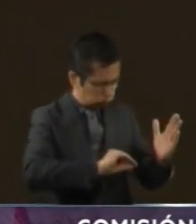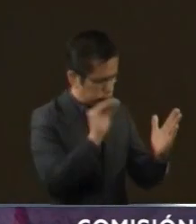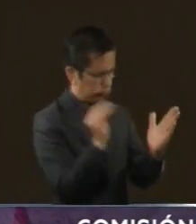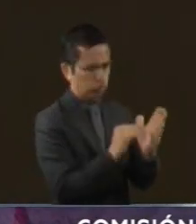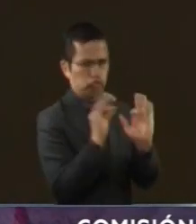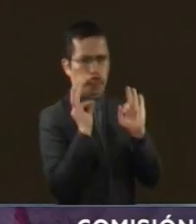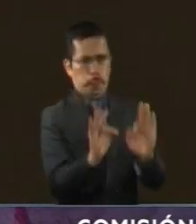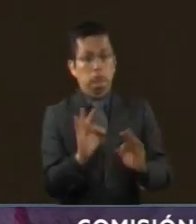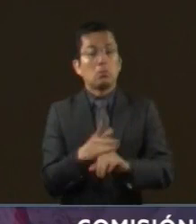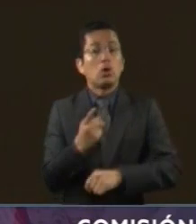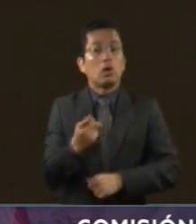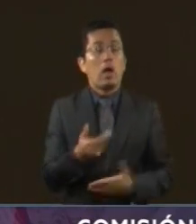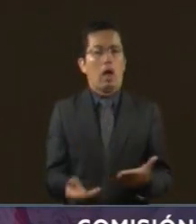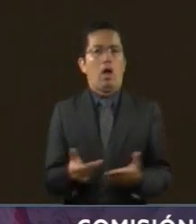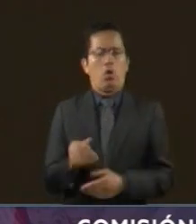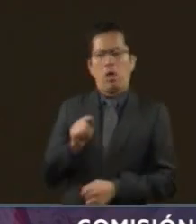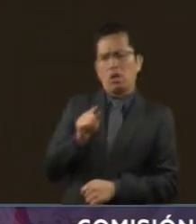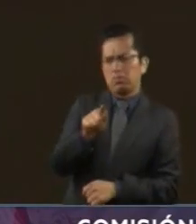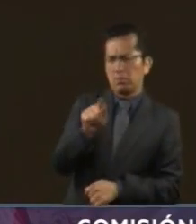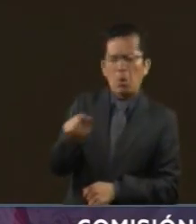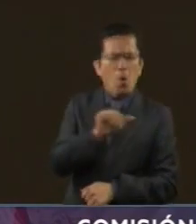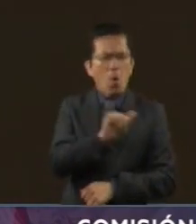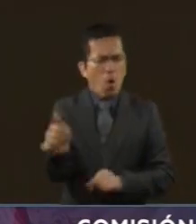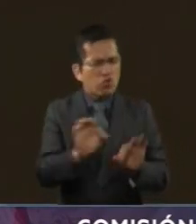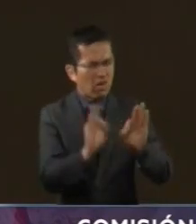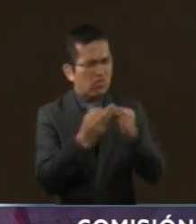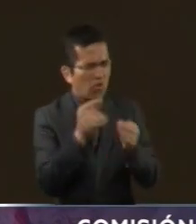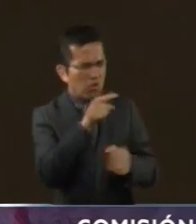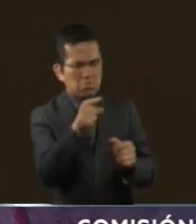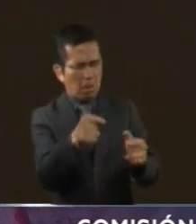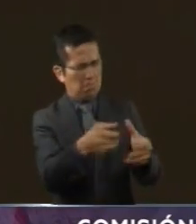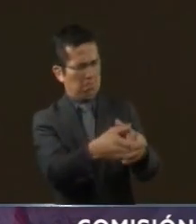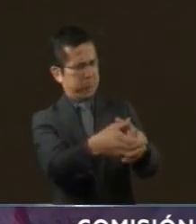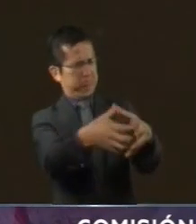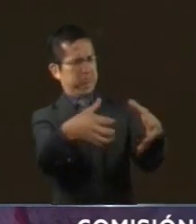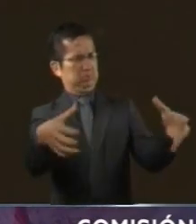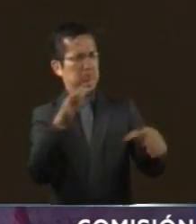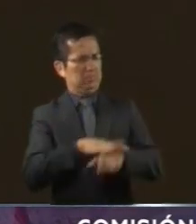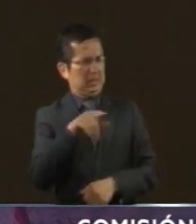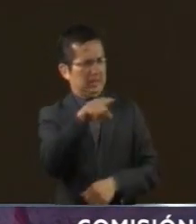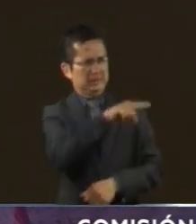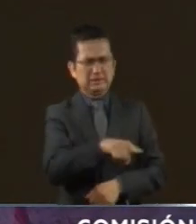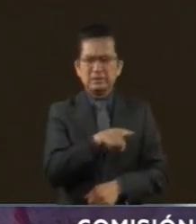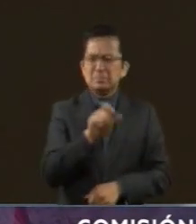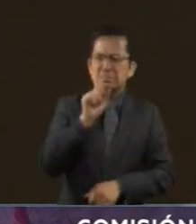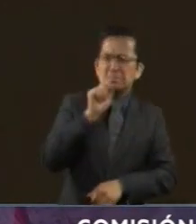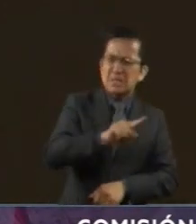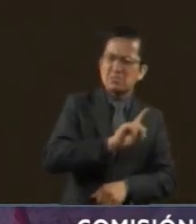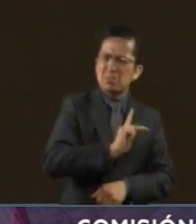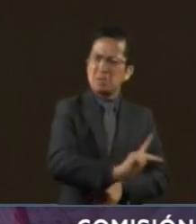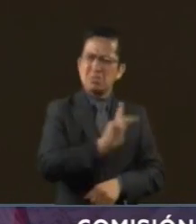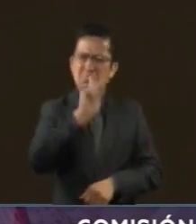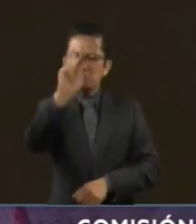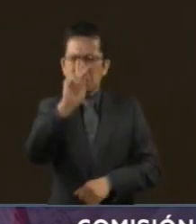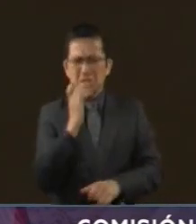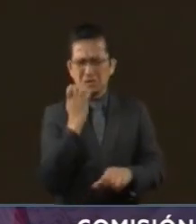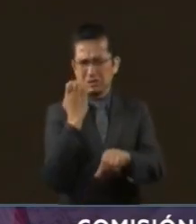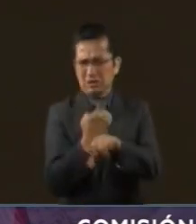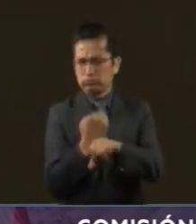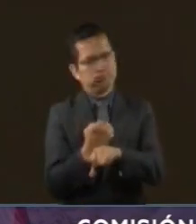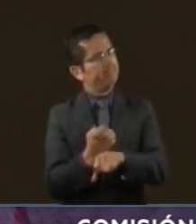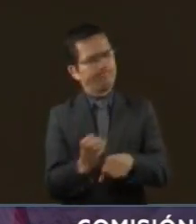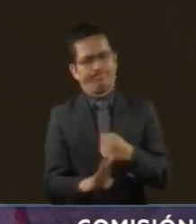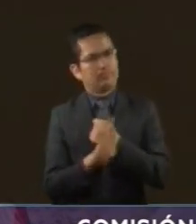creciente colonización de otros sistemas jurídicos, especialmente el anglosajón. Para el notariado en